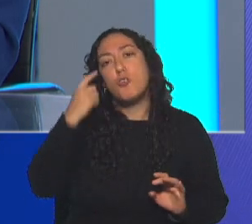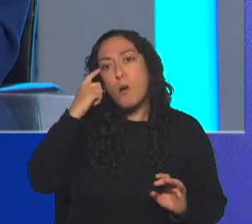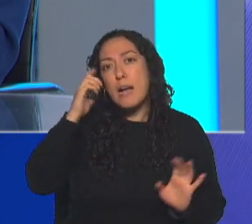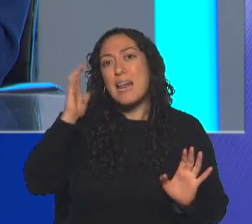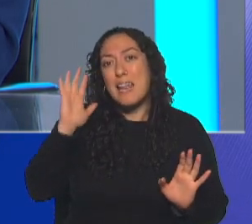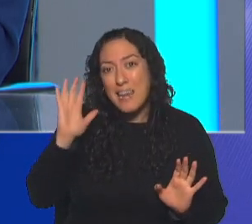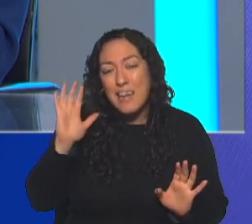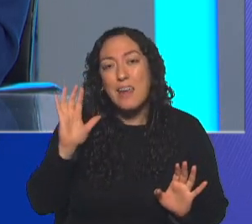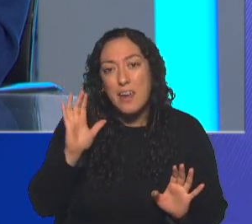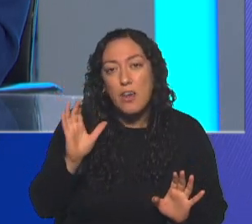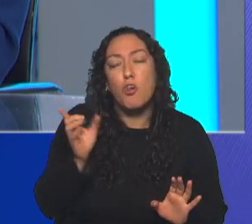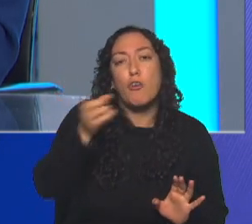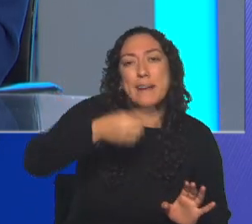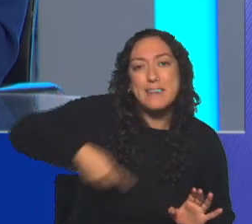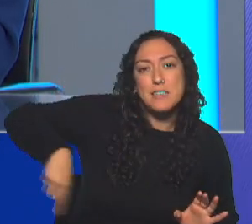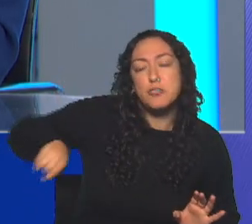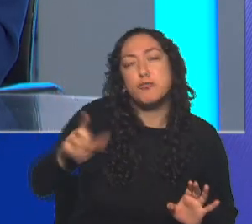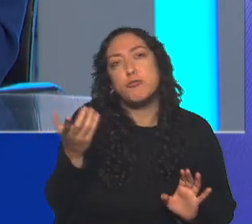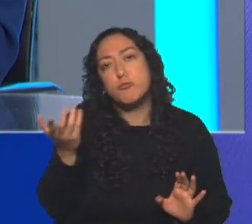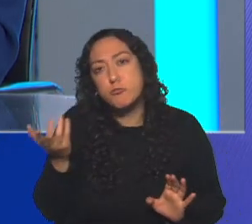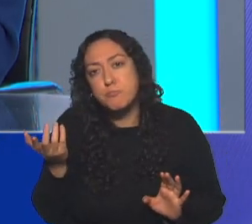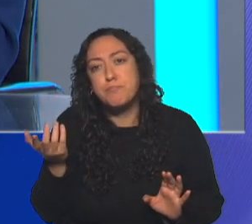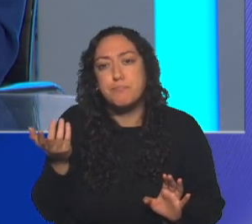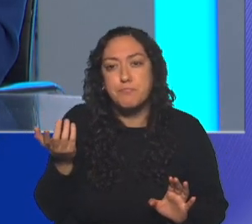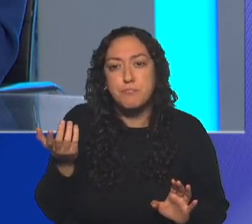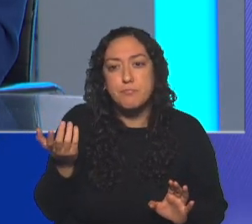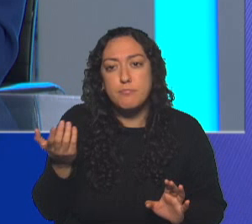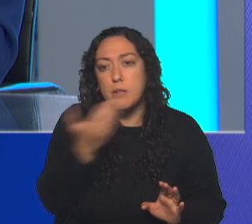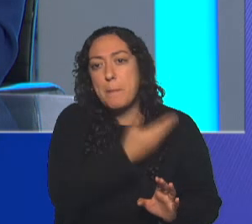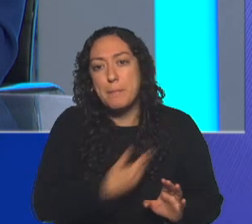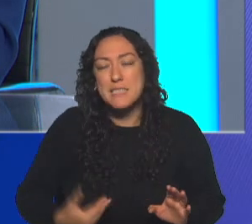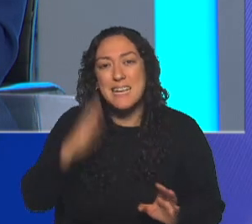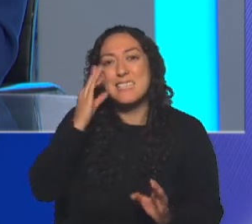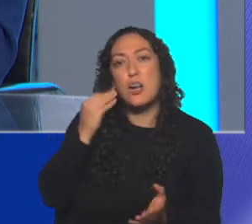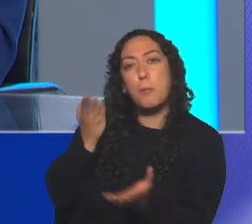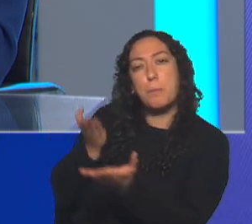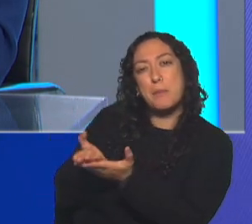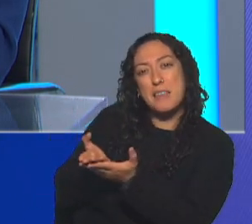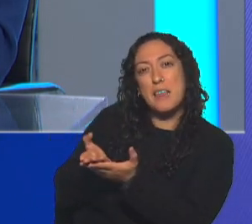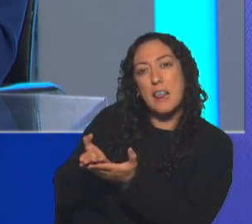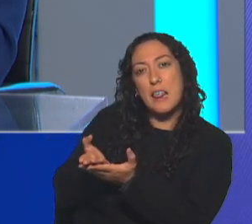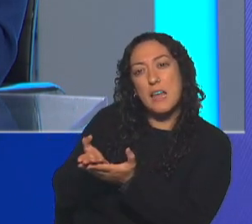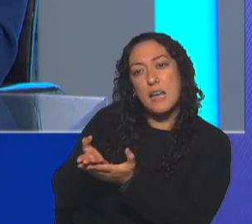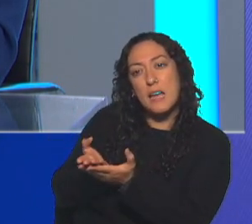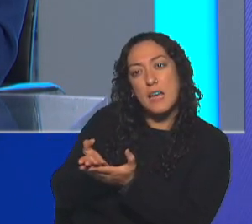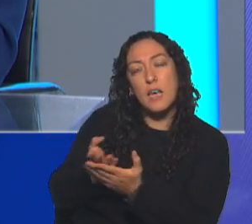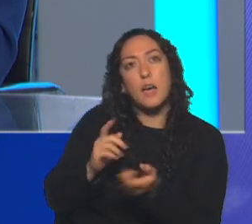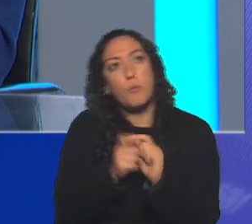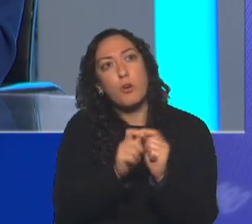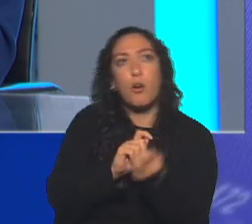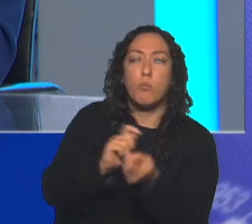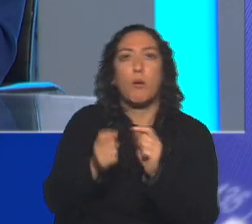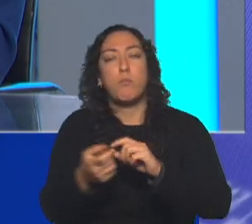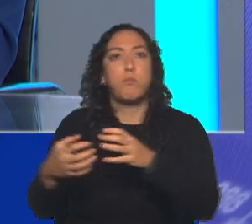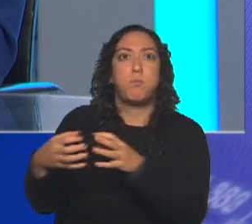en mente, el presidente pidió algo, hubo muchas idas y vueltas,